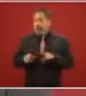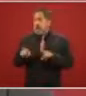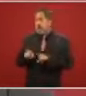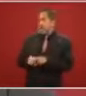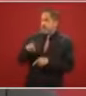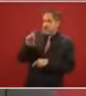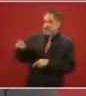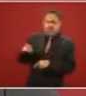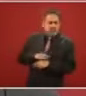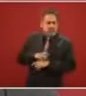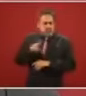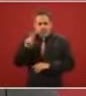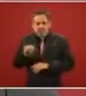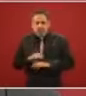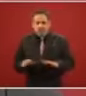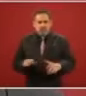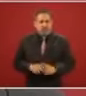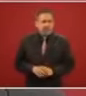mismo.